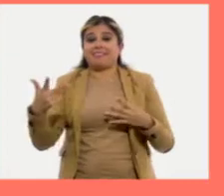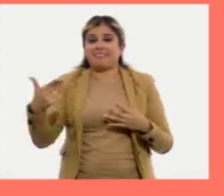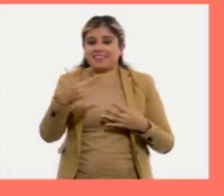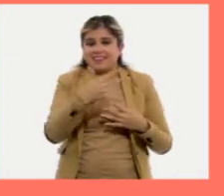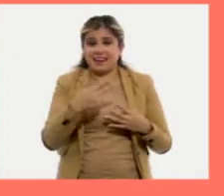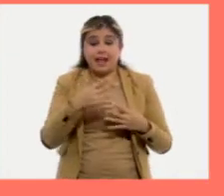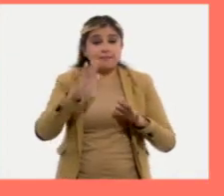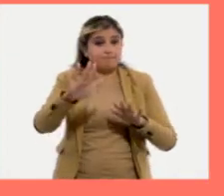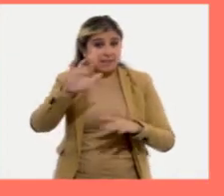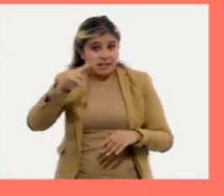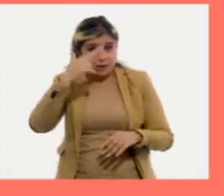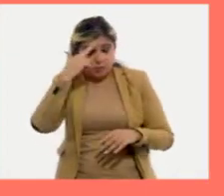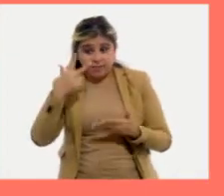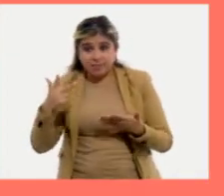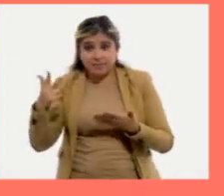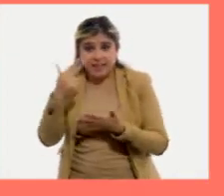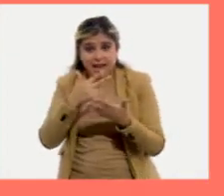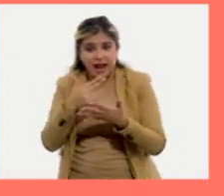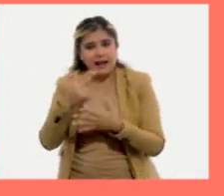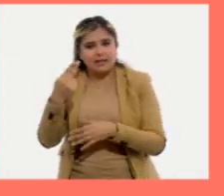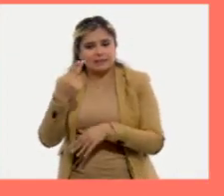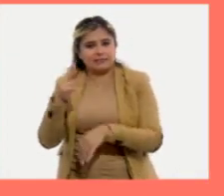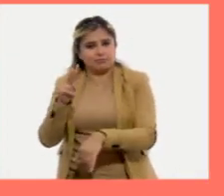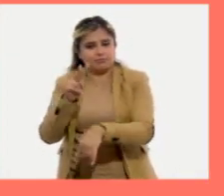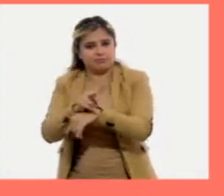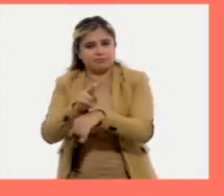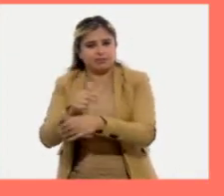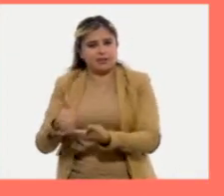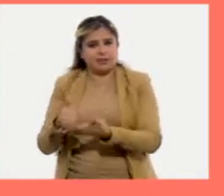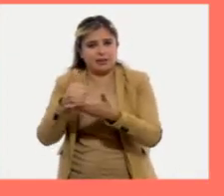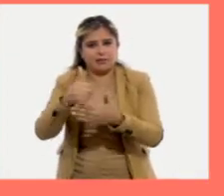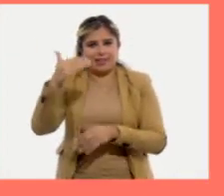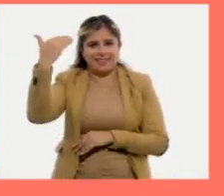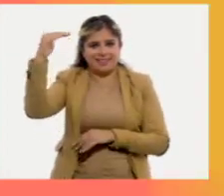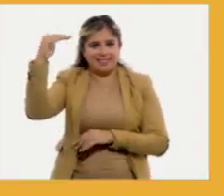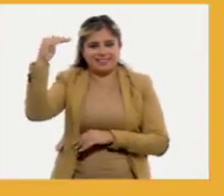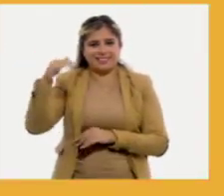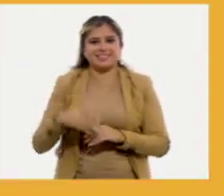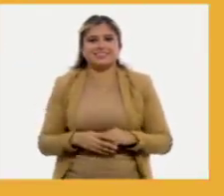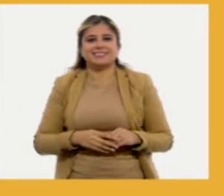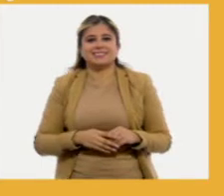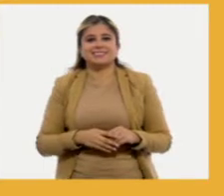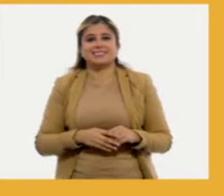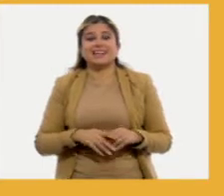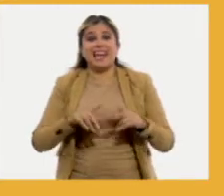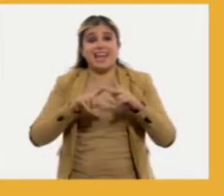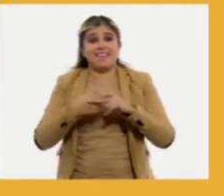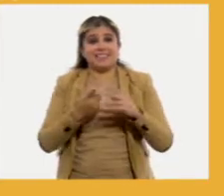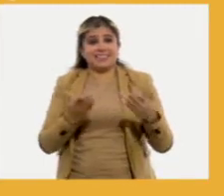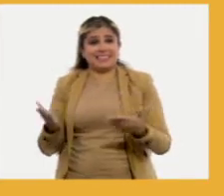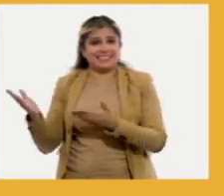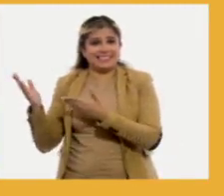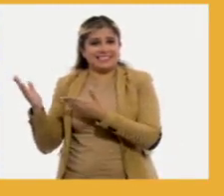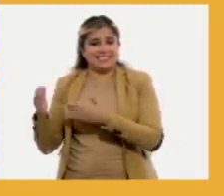Recuerda que la manipulación de estas debe estar supervisada por un adulto. ¡Empecemos!